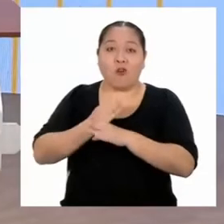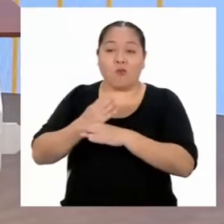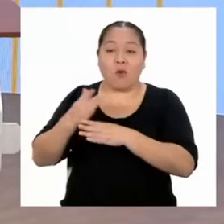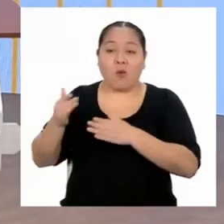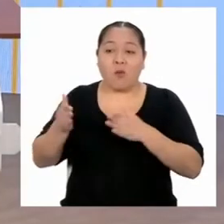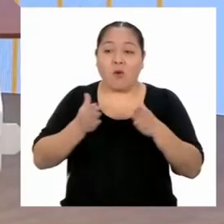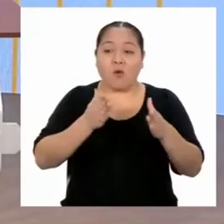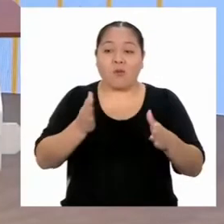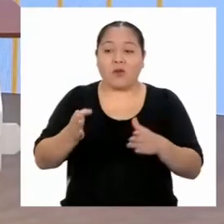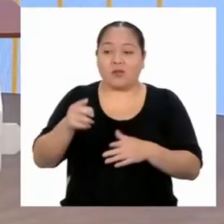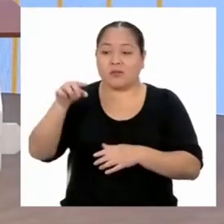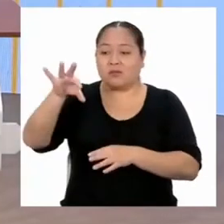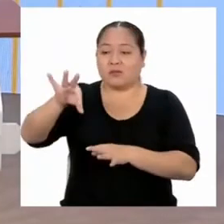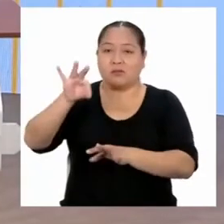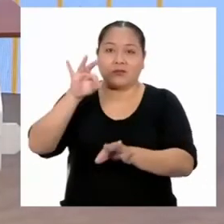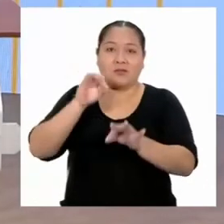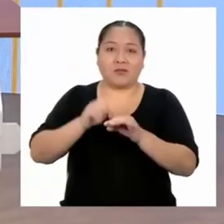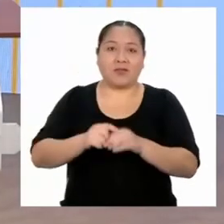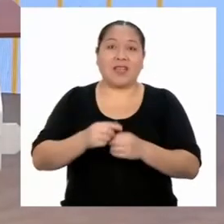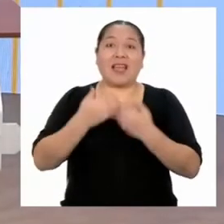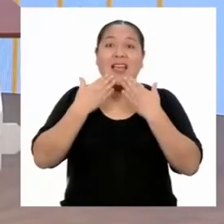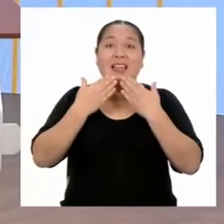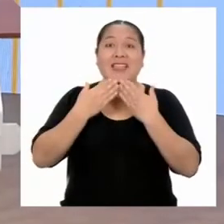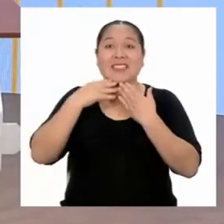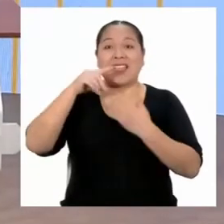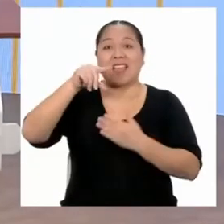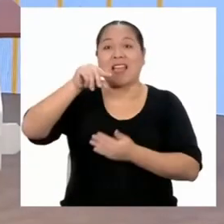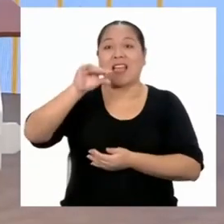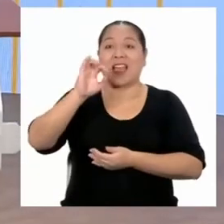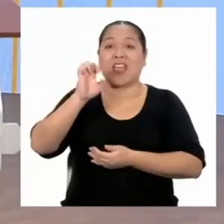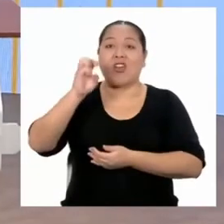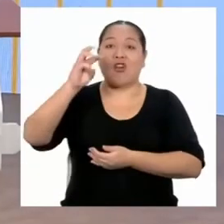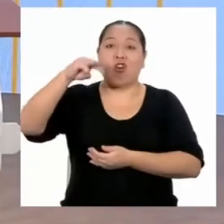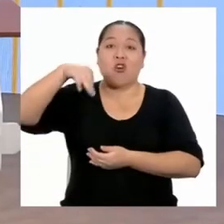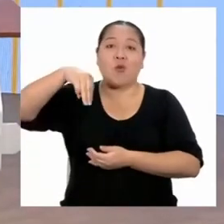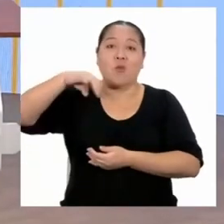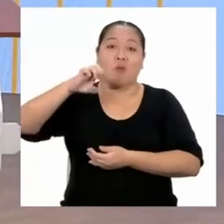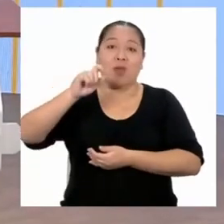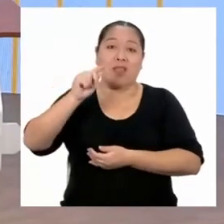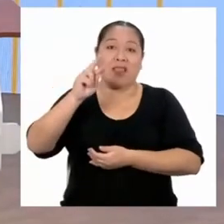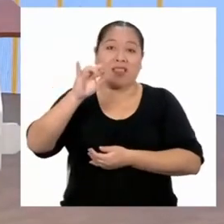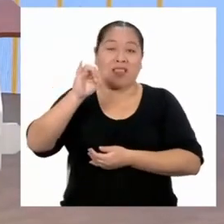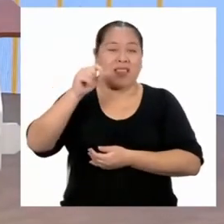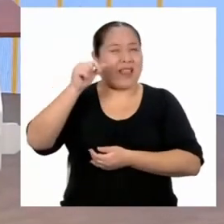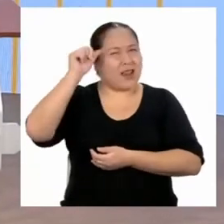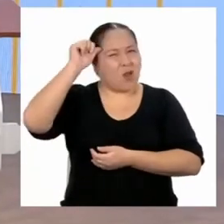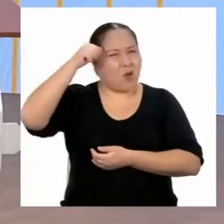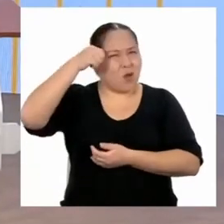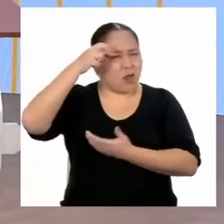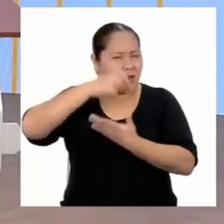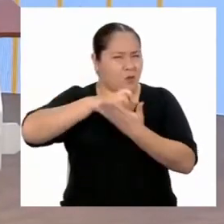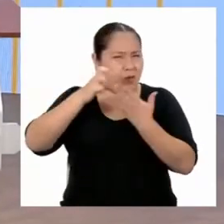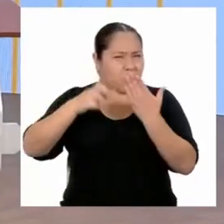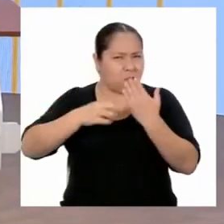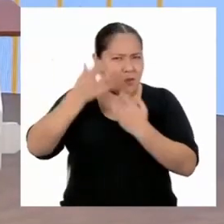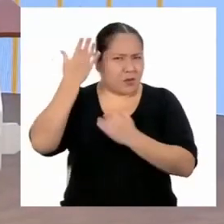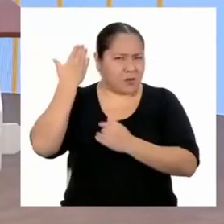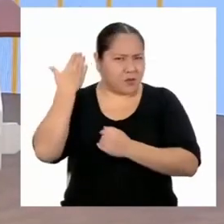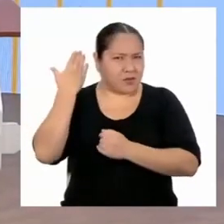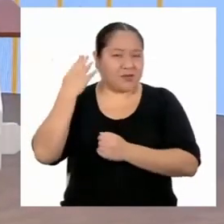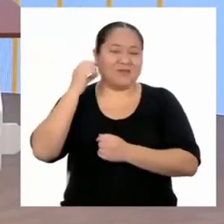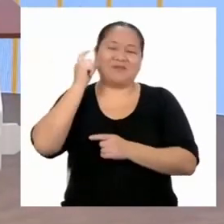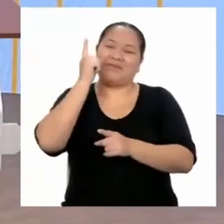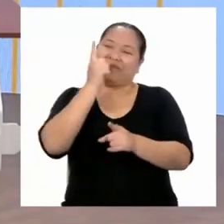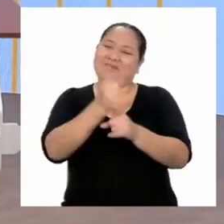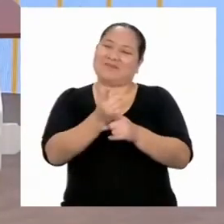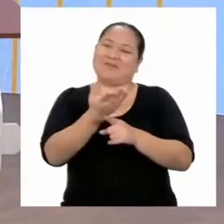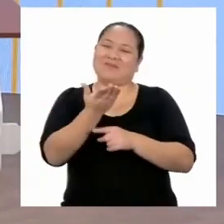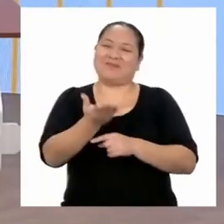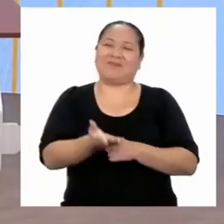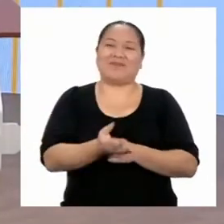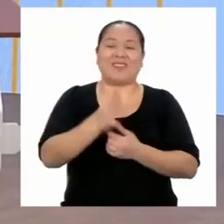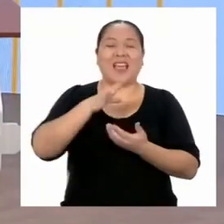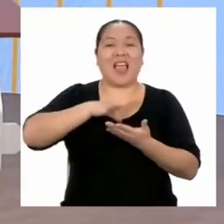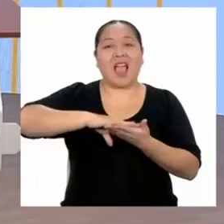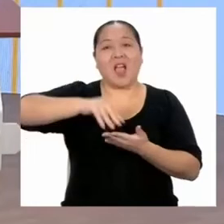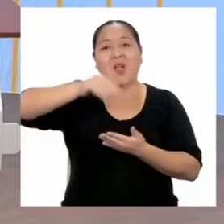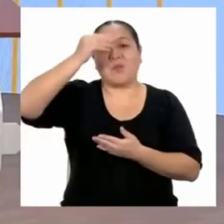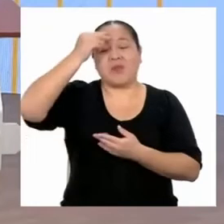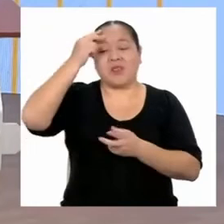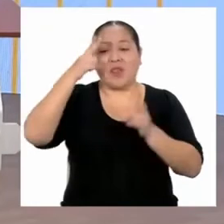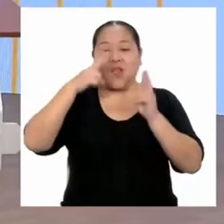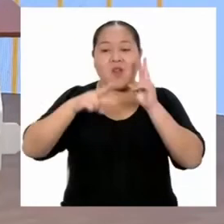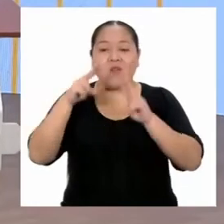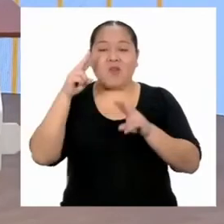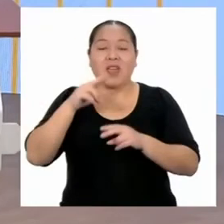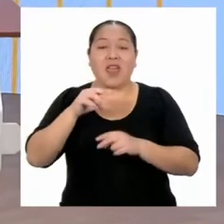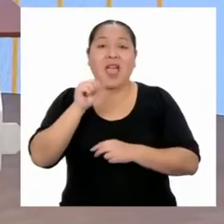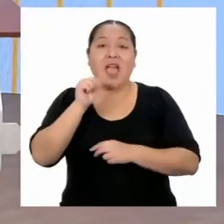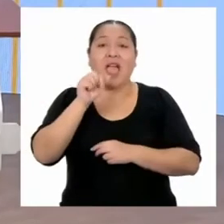localización, gracias a la geometría. ¿Recuerdan lo que hicimos el programa anterior? Correcto. Aprendimos a calcular las